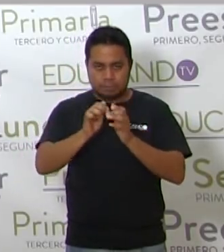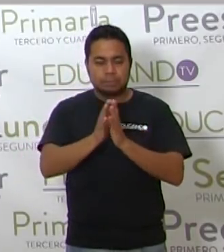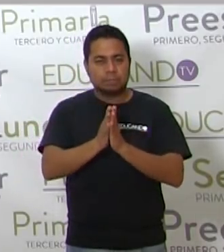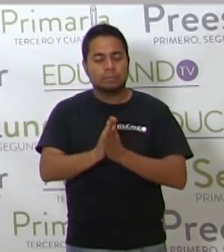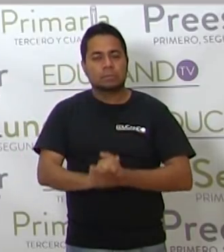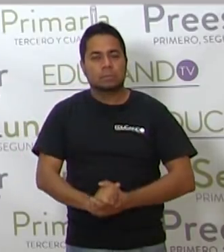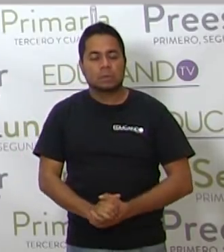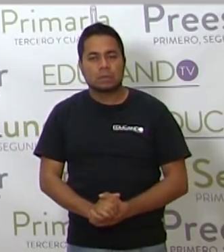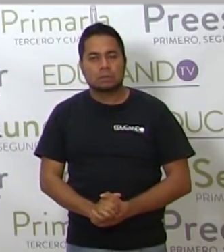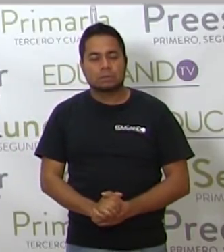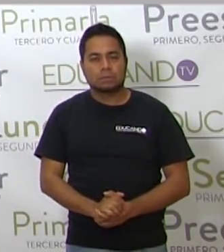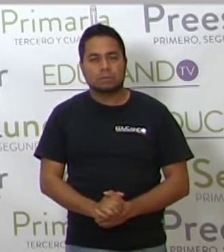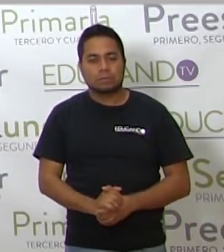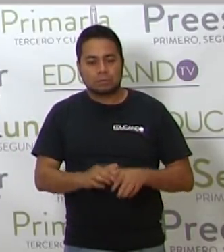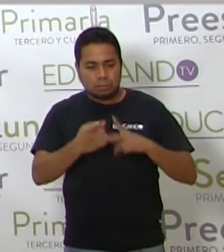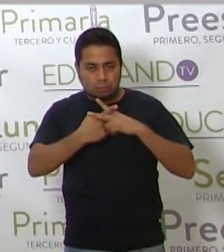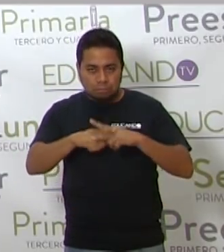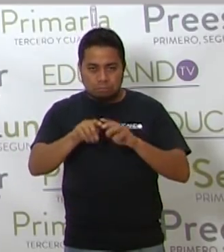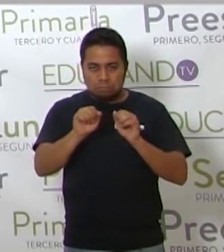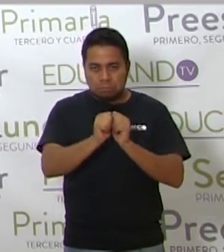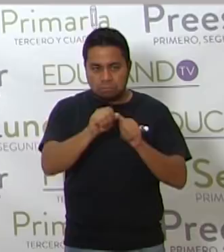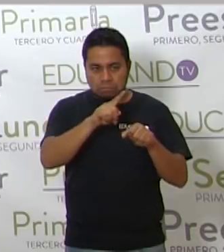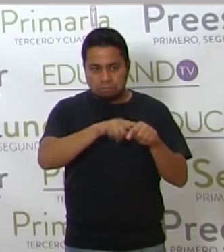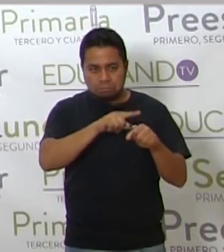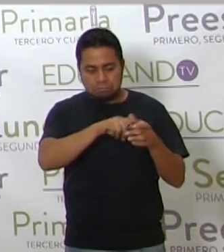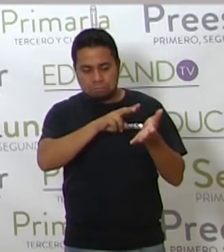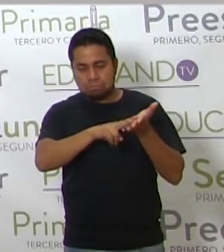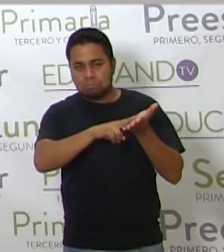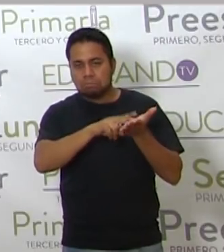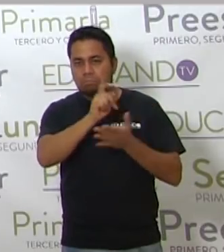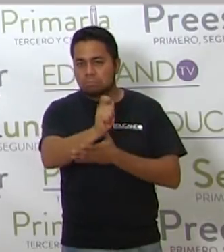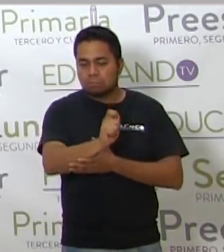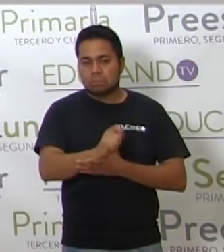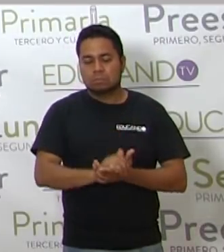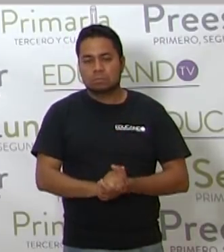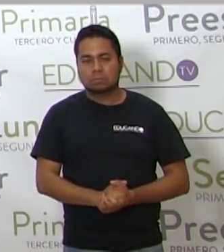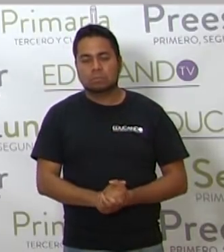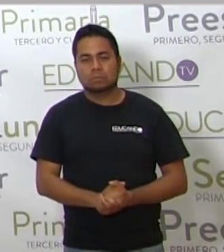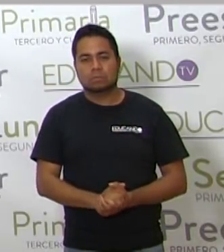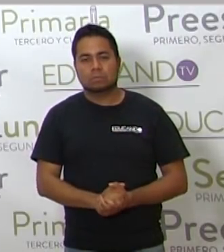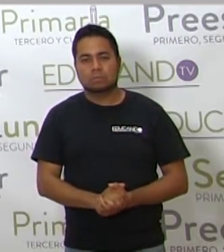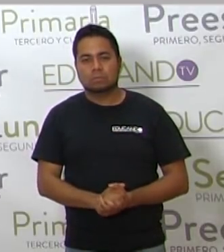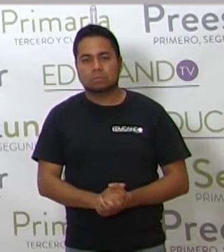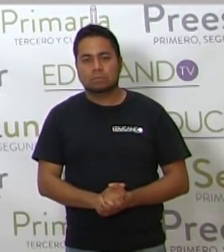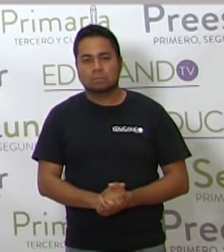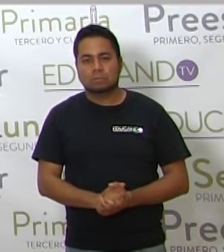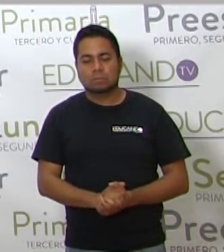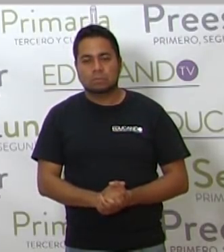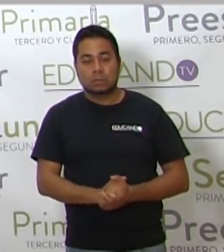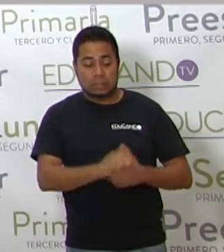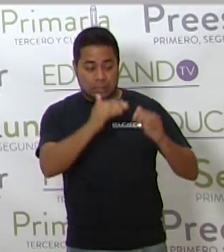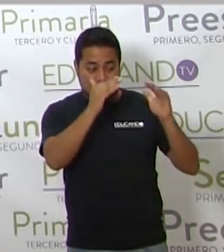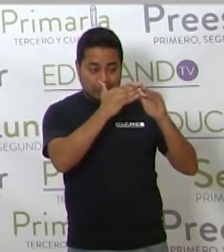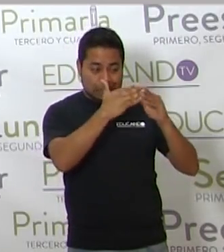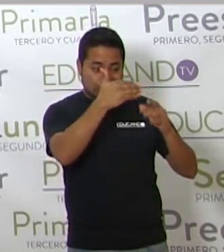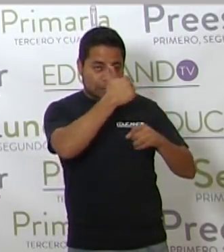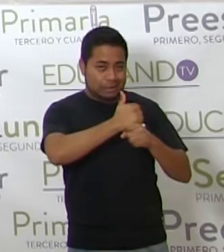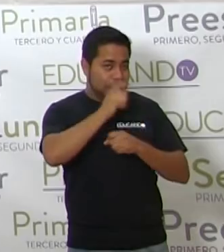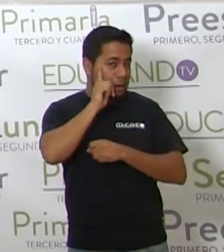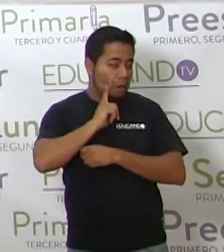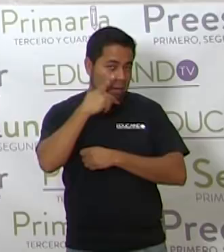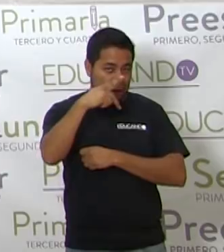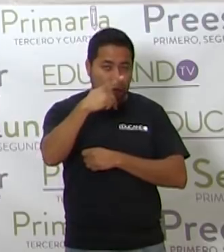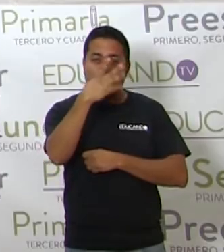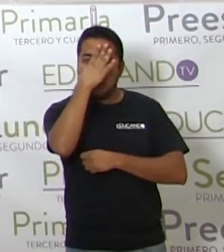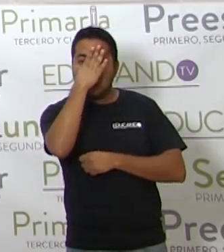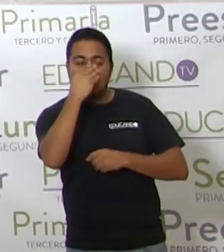Vamos a empezar con lo que es el verde. Vamos a leerlo. Dice, el lobo entra a la casa de la abuelita. Es